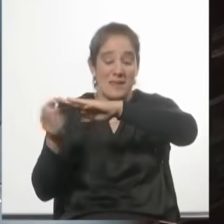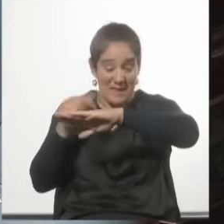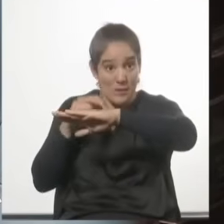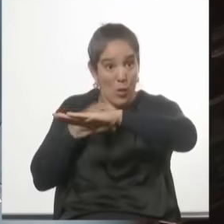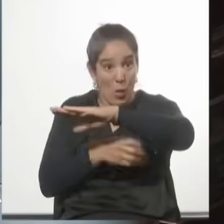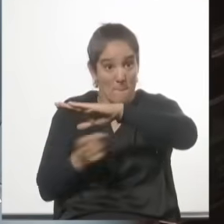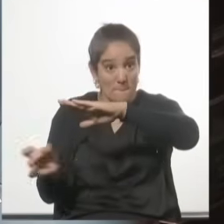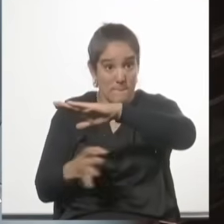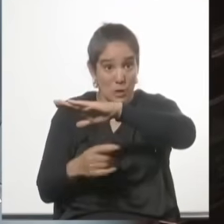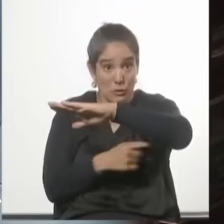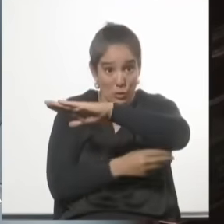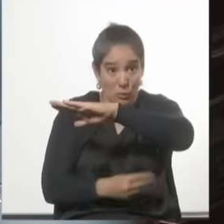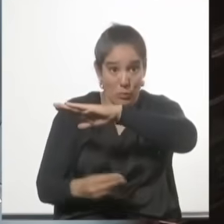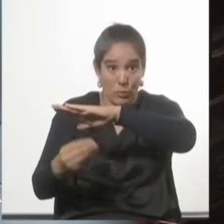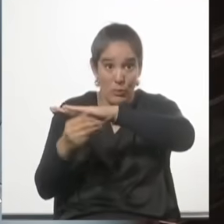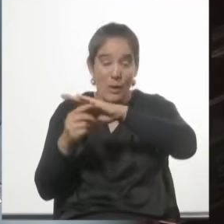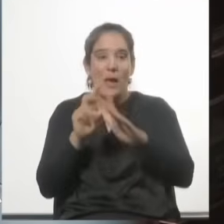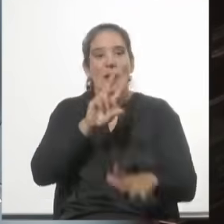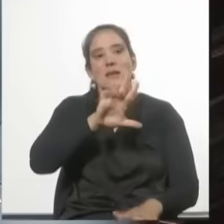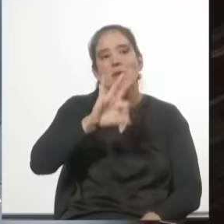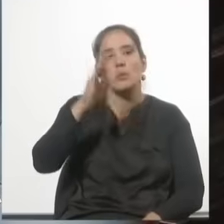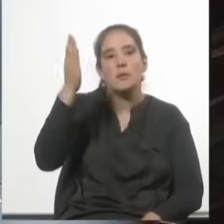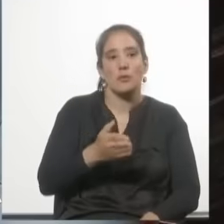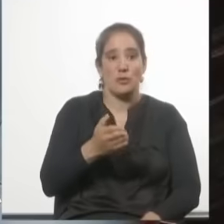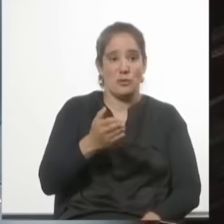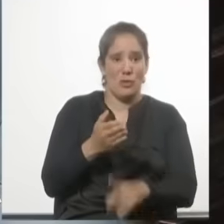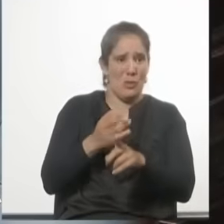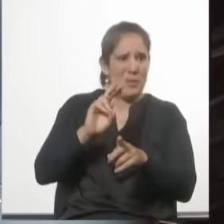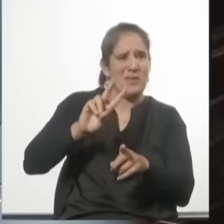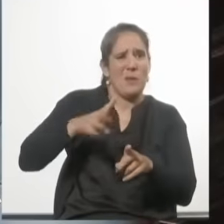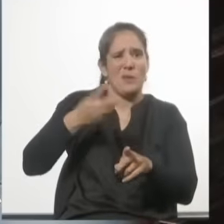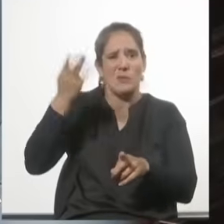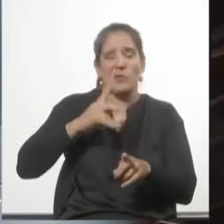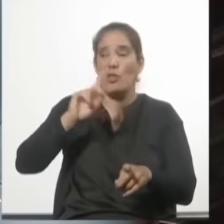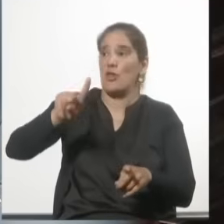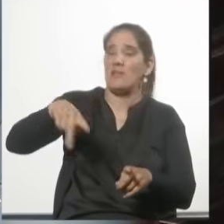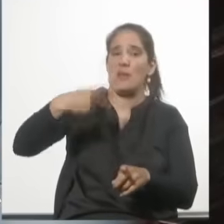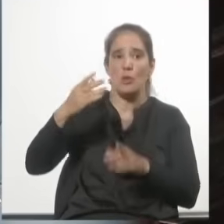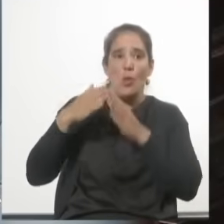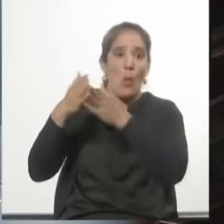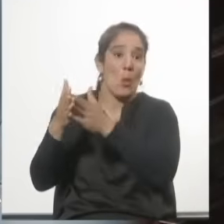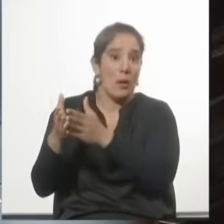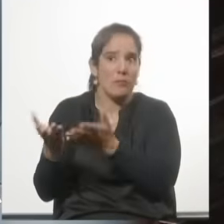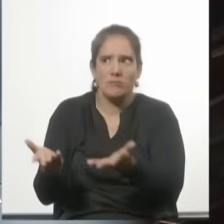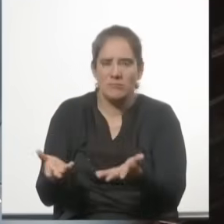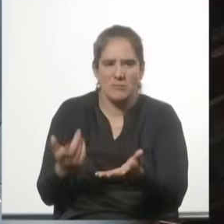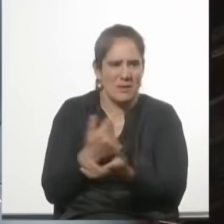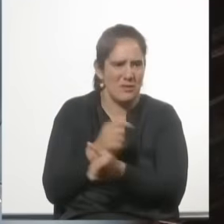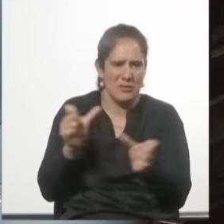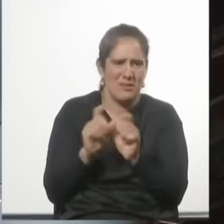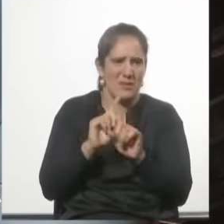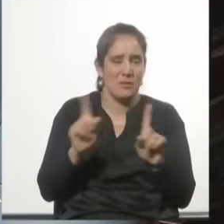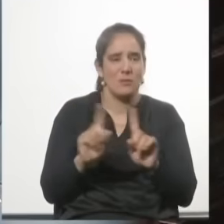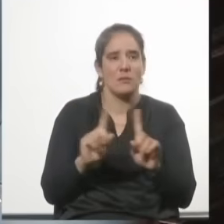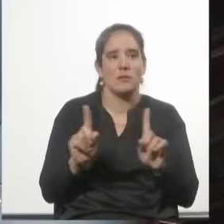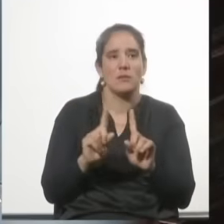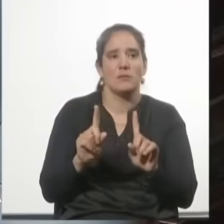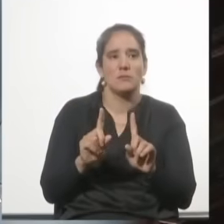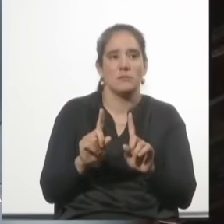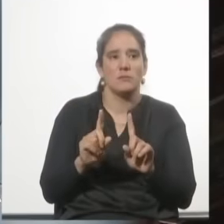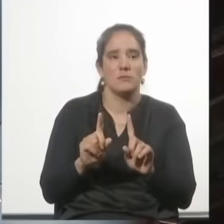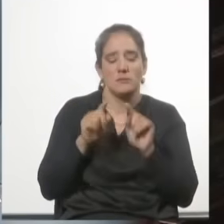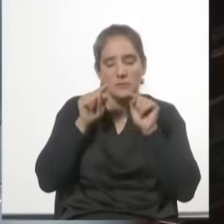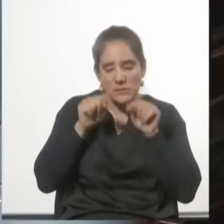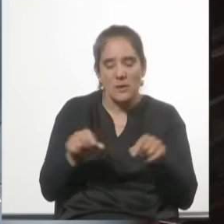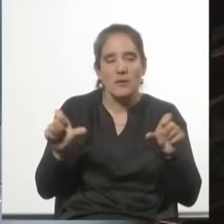un 20% del segundo buque, lo que no es para nada habitual en la industria naval. Asimismo,